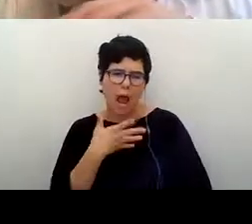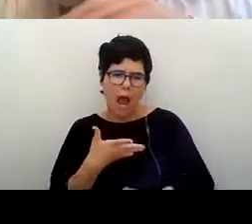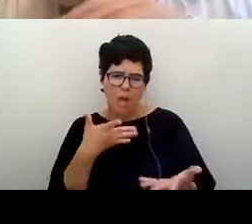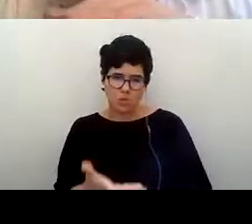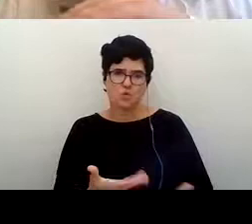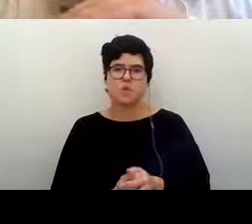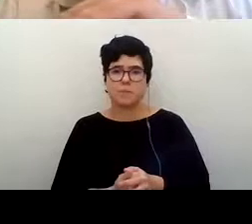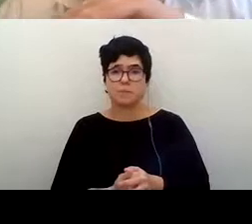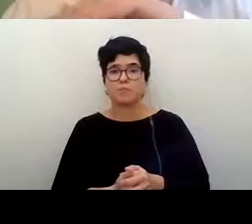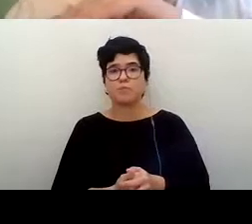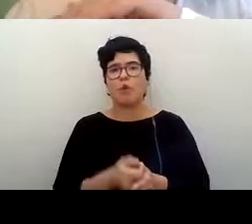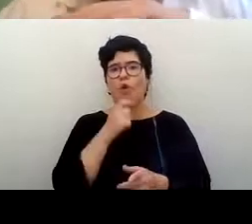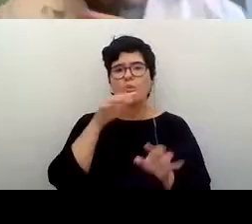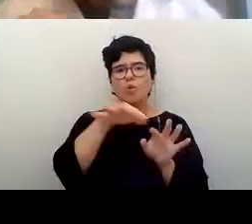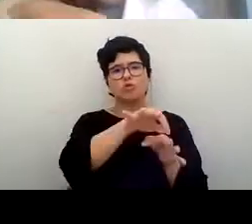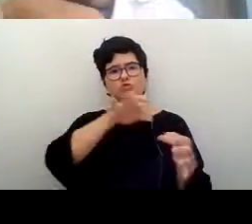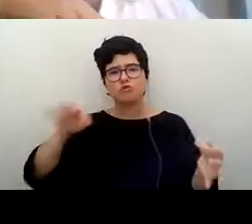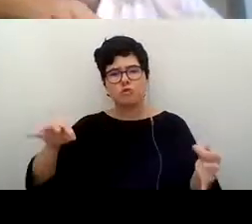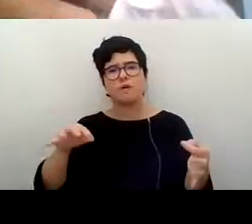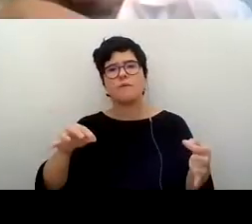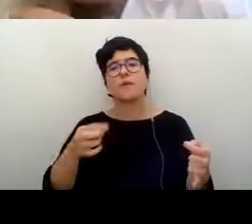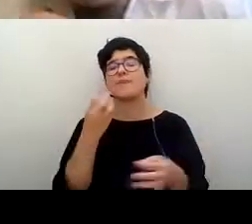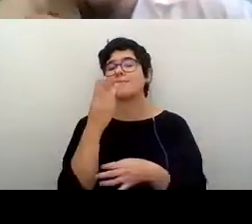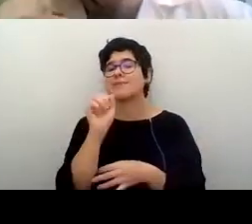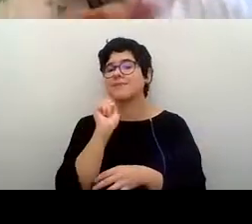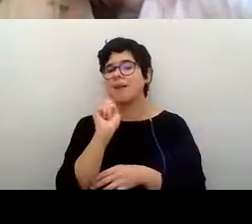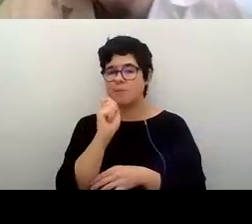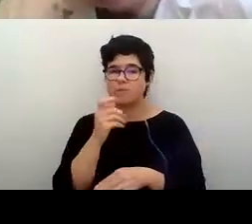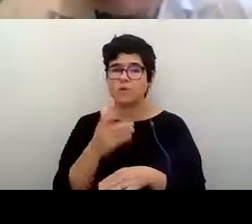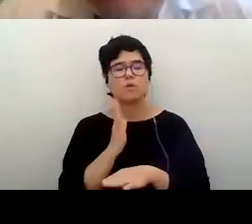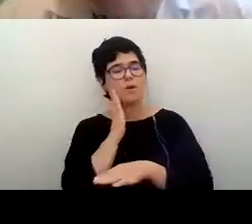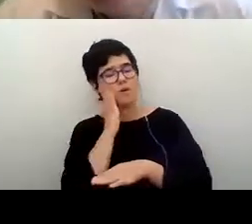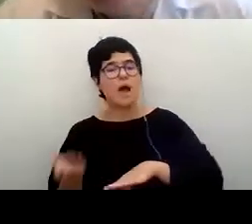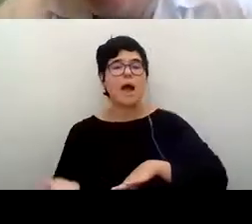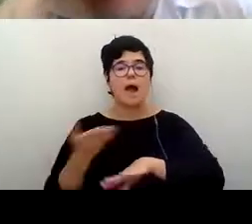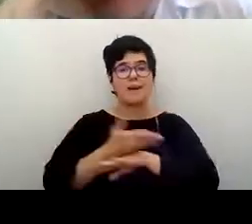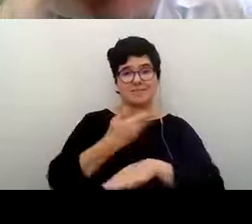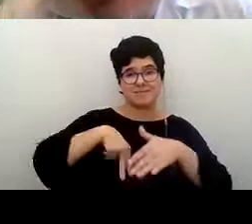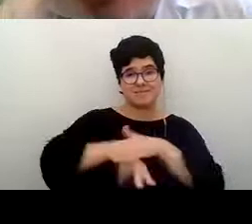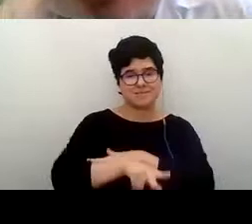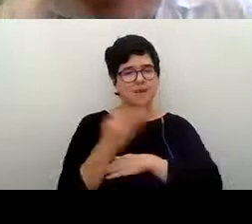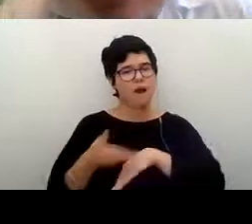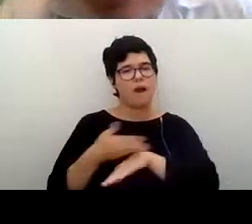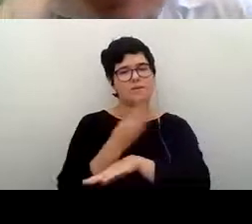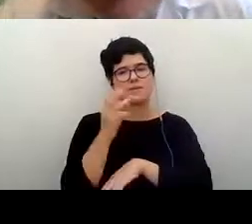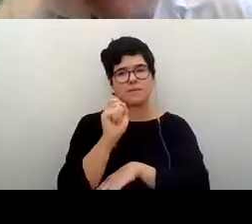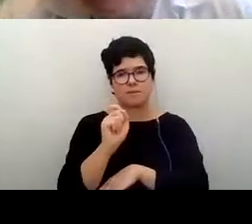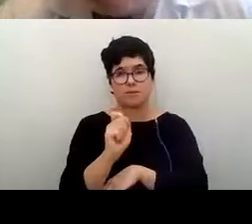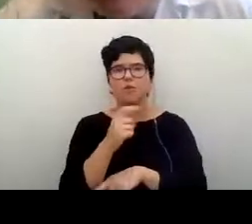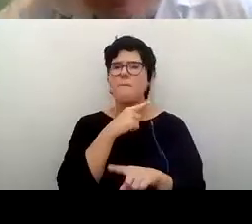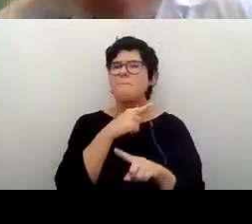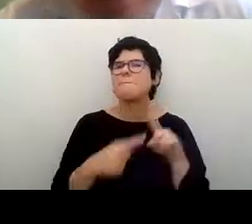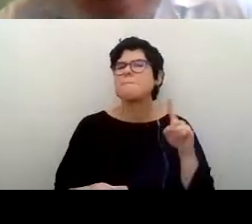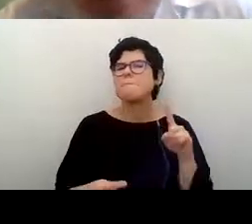tomar un sobre media hora antes de acostarnos con 100 mililitros de agua, media hora porque es la vida